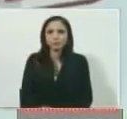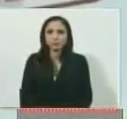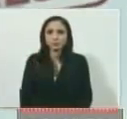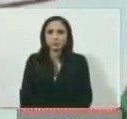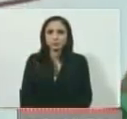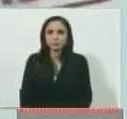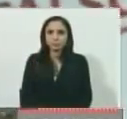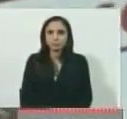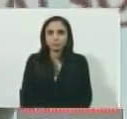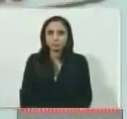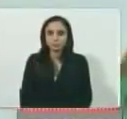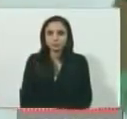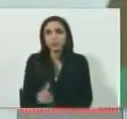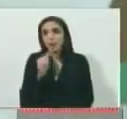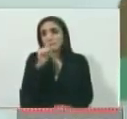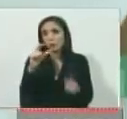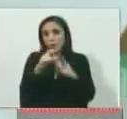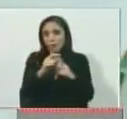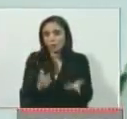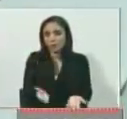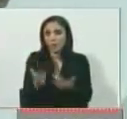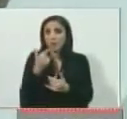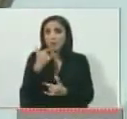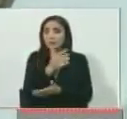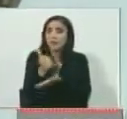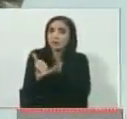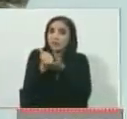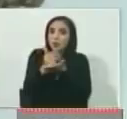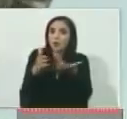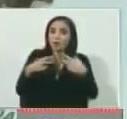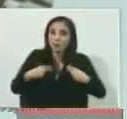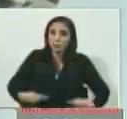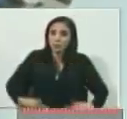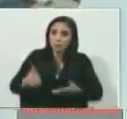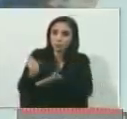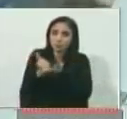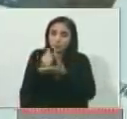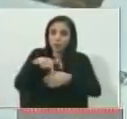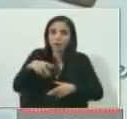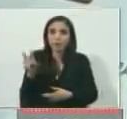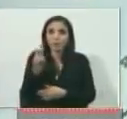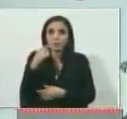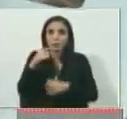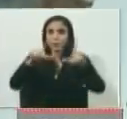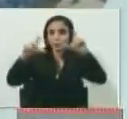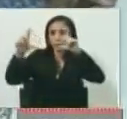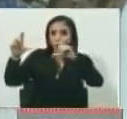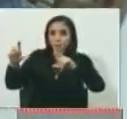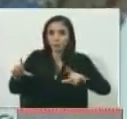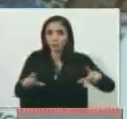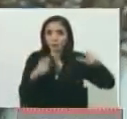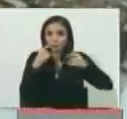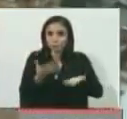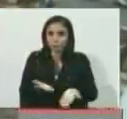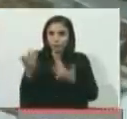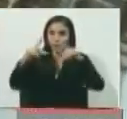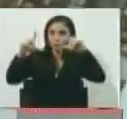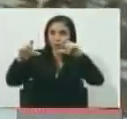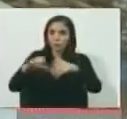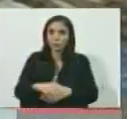dice AD, debe ser un ADECO. Llegó la ayuda humanitaria camino a Venezuela. Miren la foto, ¿eh? Ayuda